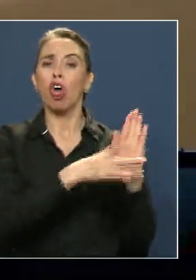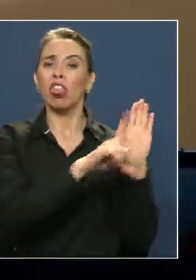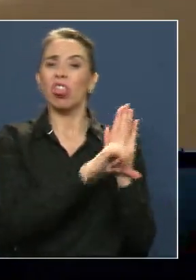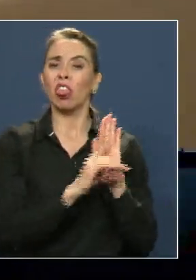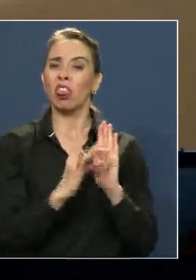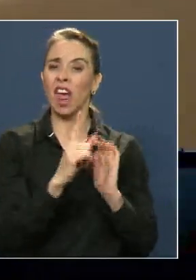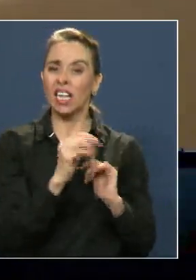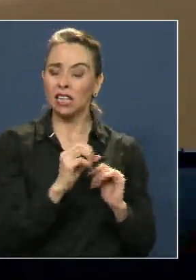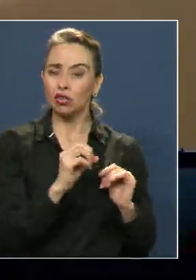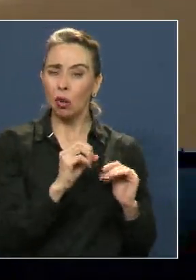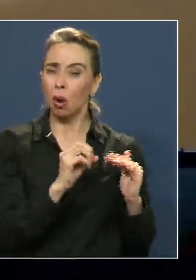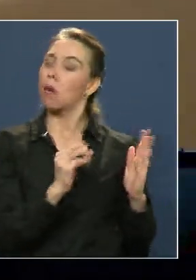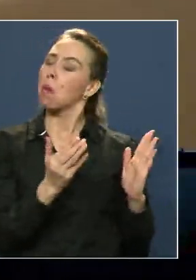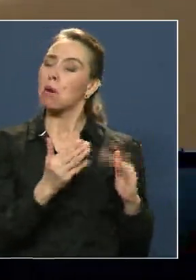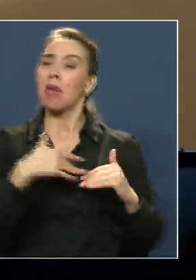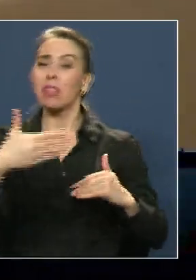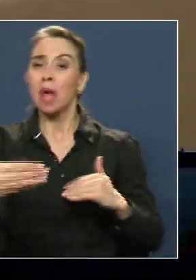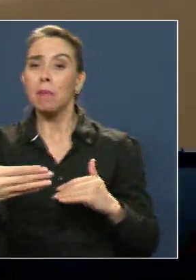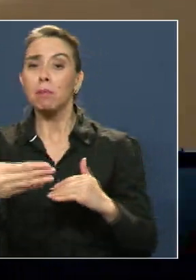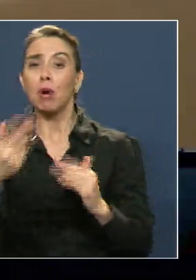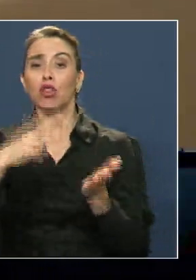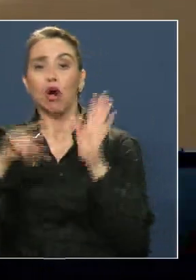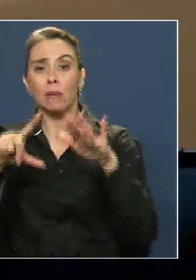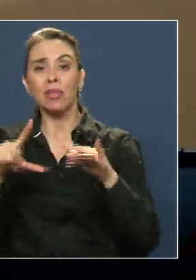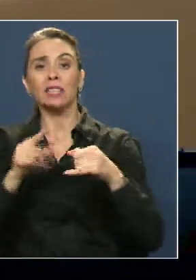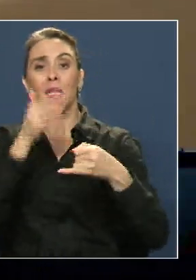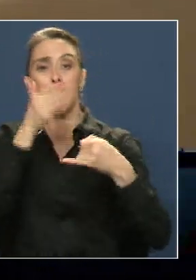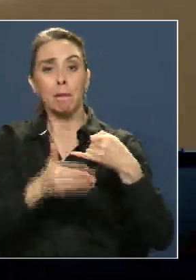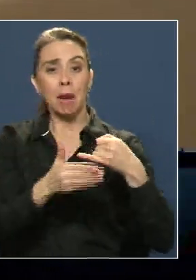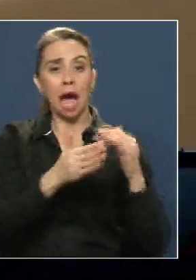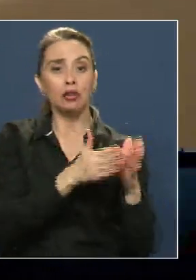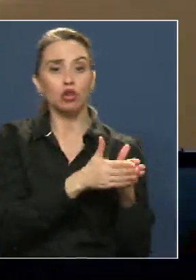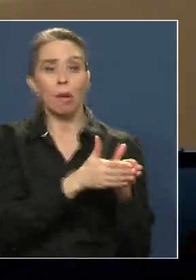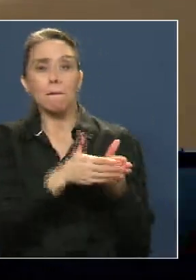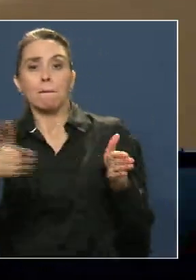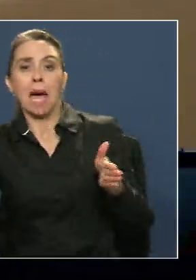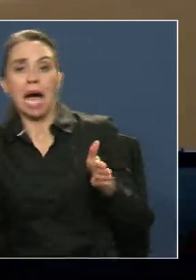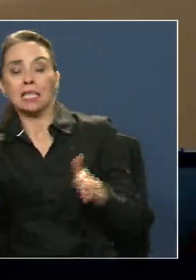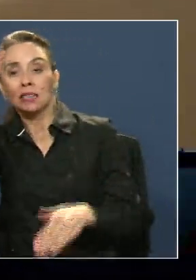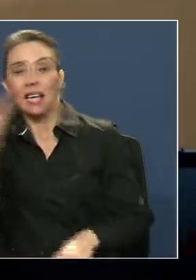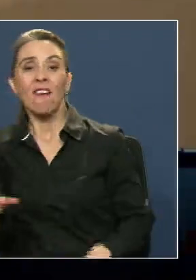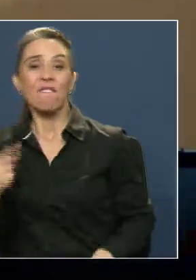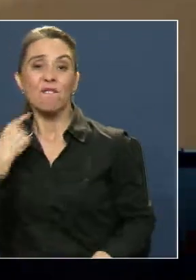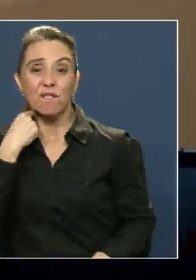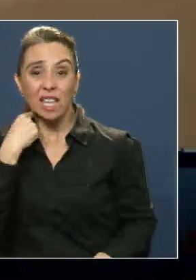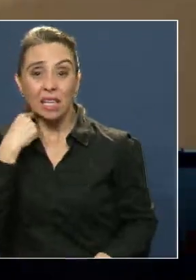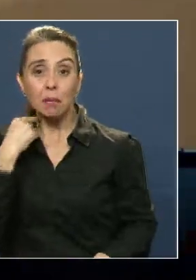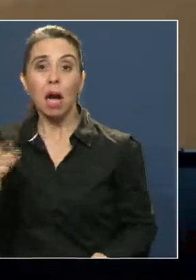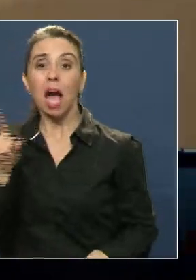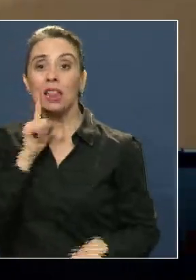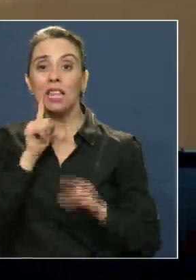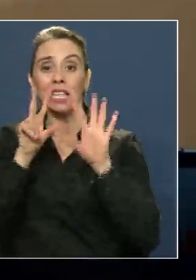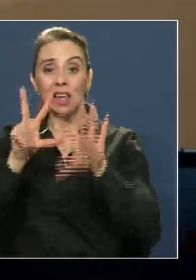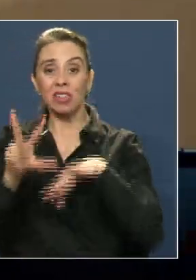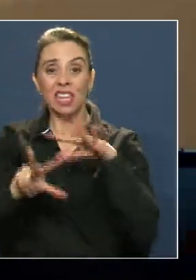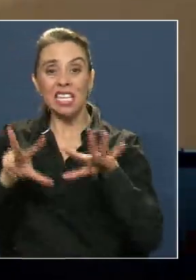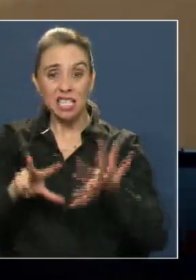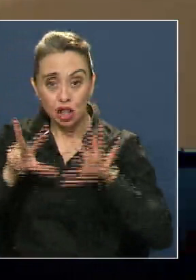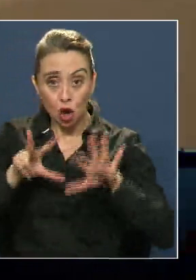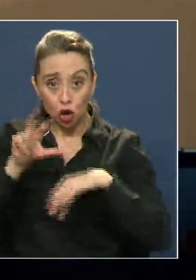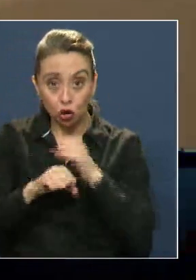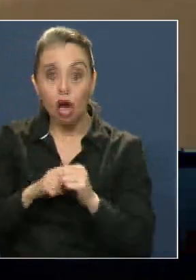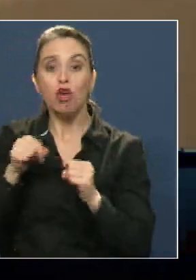Después del 2017, los plazos de prescripción empezaron a correr desde que la víctima cumplía 18 años. Y ahora, y con esta